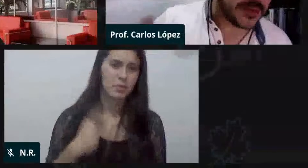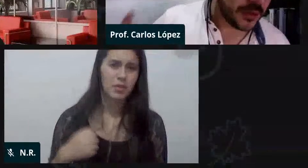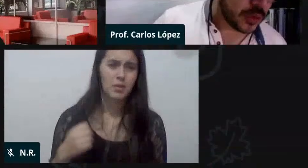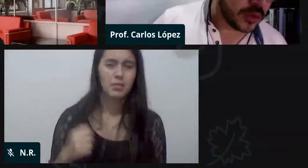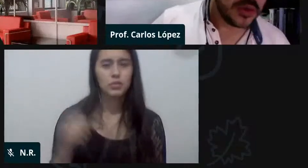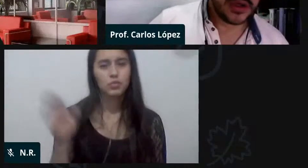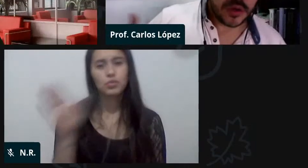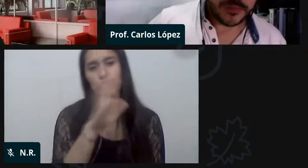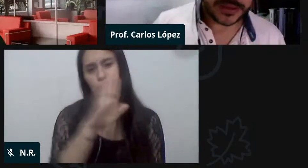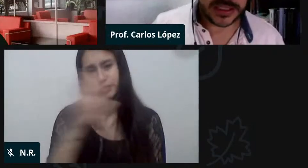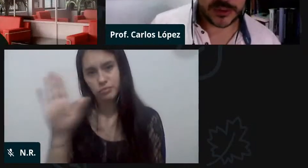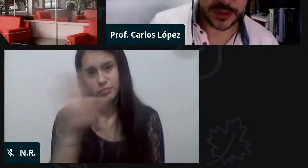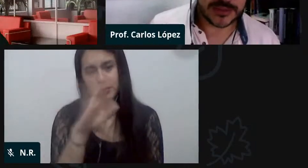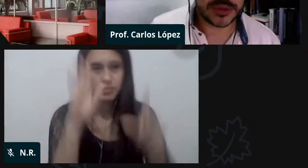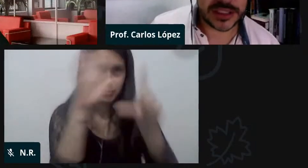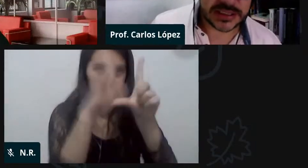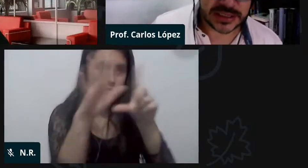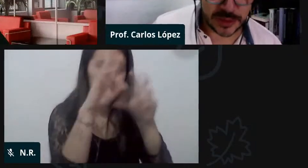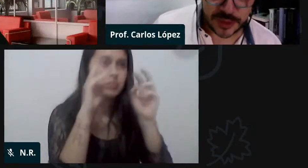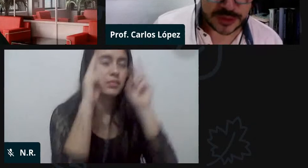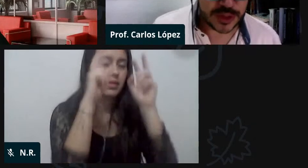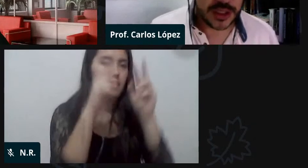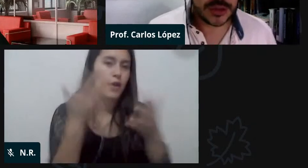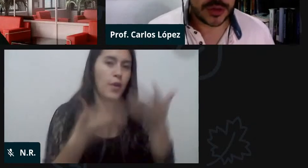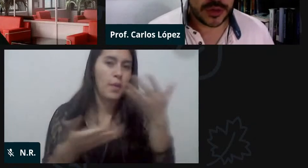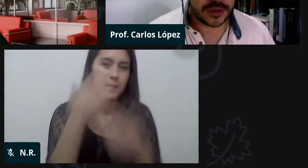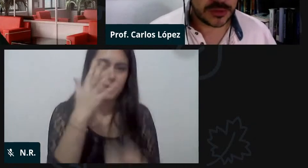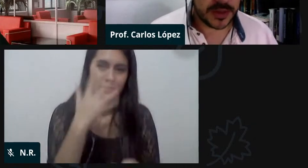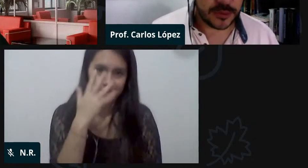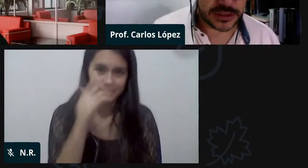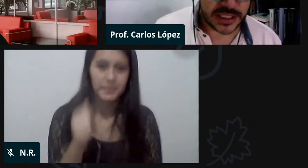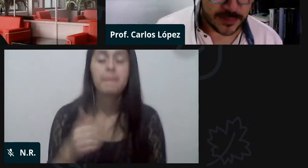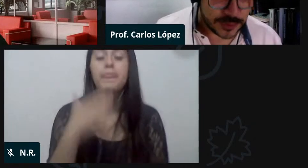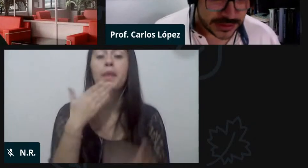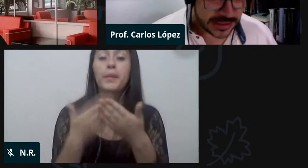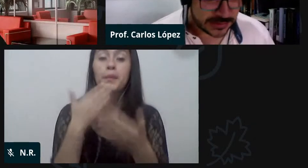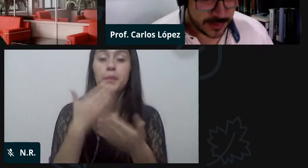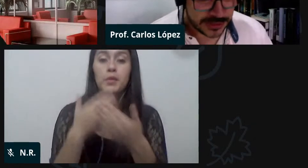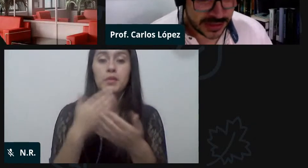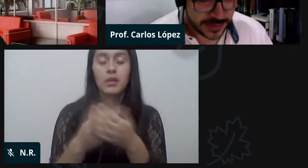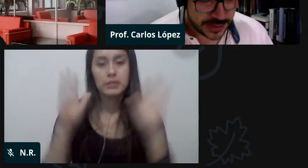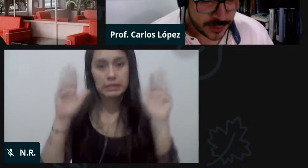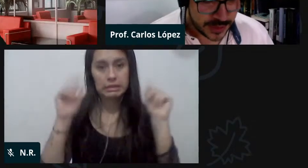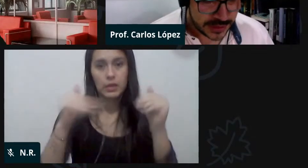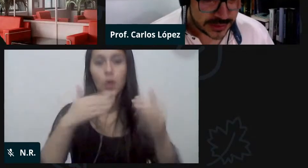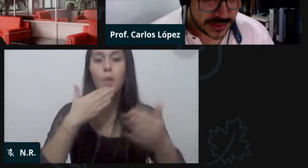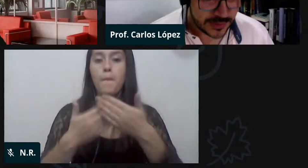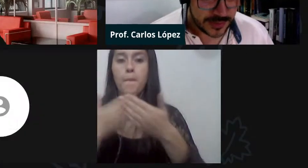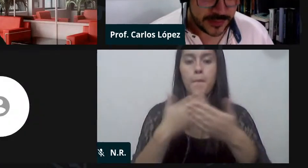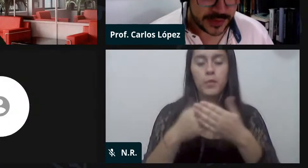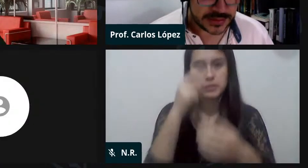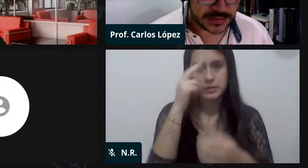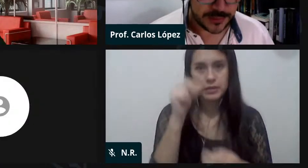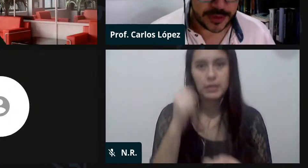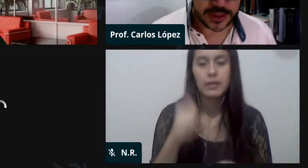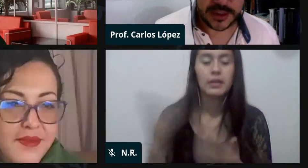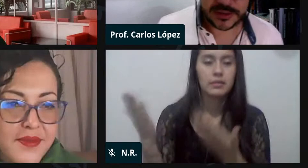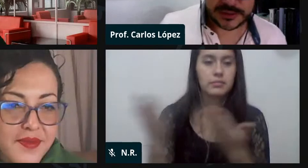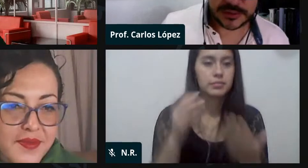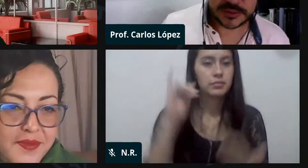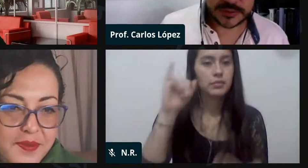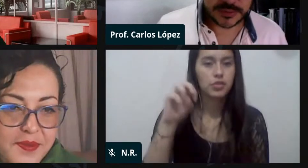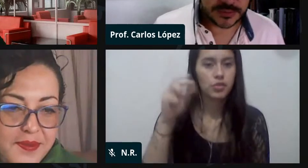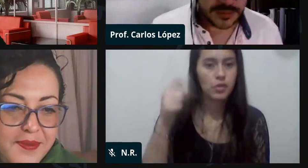revisen este video y lo compartan en sus redes. Muchas gracias a todos. Yo creo que nos despedimos, Natalia. Muchas gracias. Vamos a llamar a Joana a ver si está por